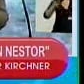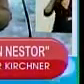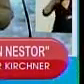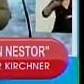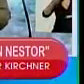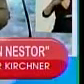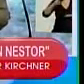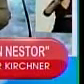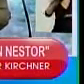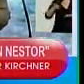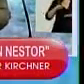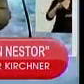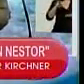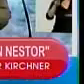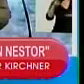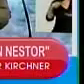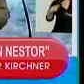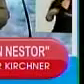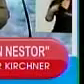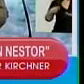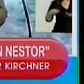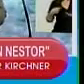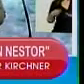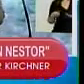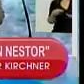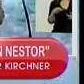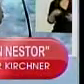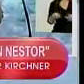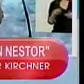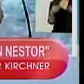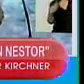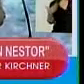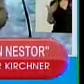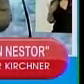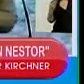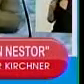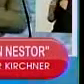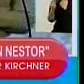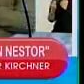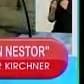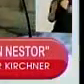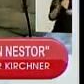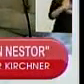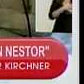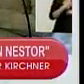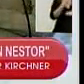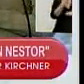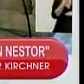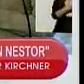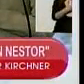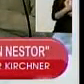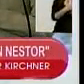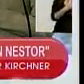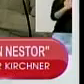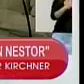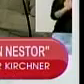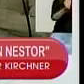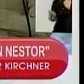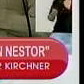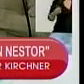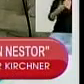Congreso, todos los años que estuvo allí. ¿Él la admiraba? Sí, la admiraba, en ese aspecto la admiraba.